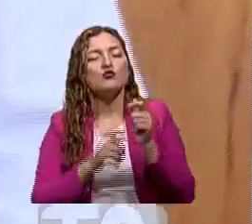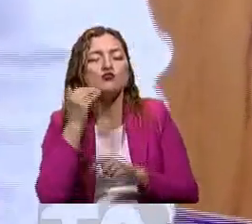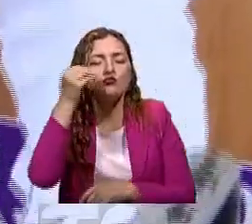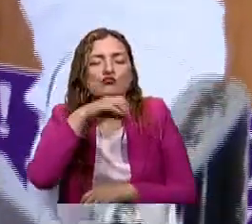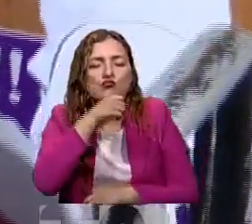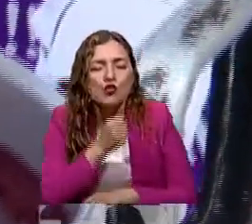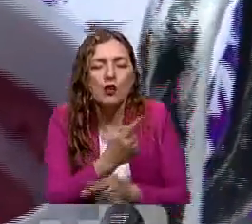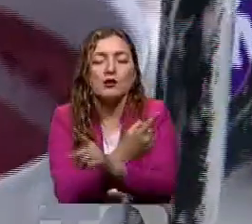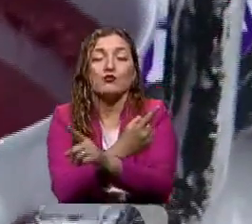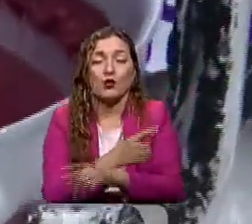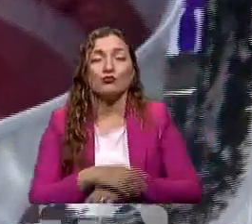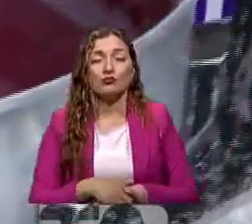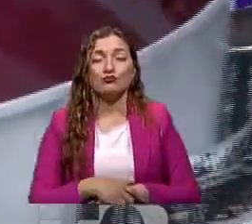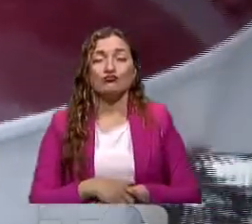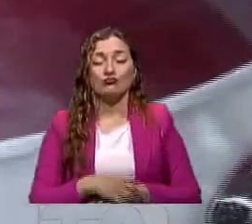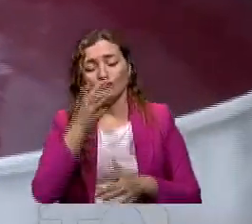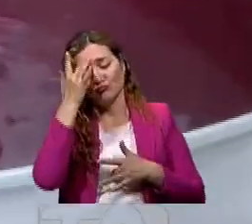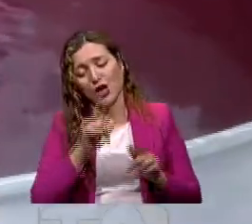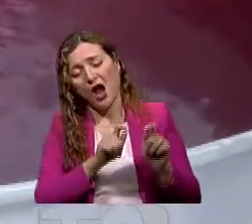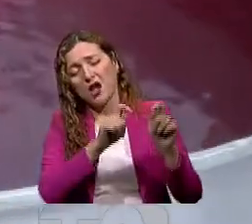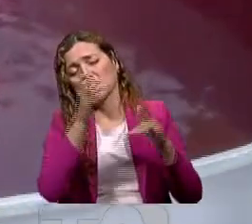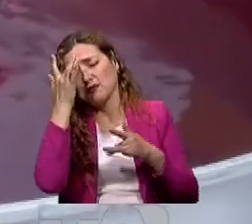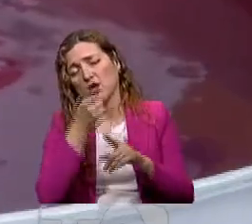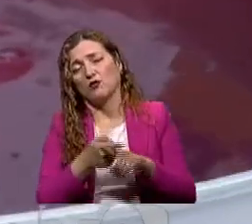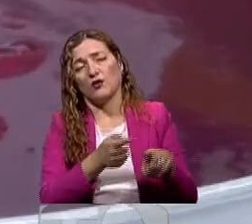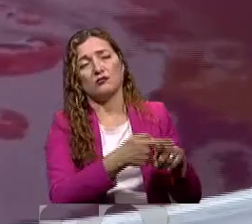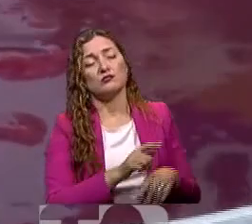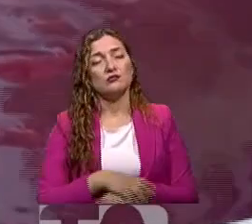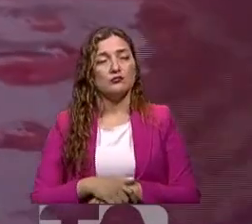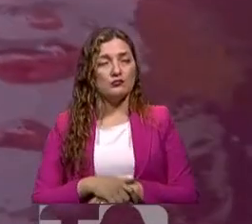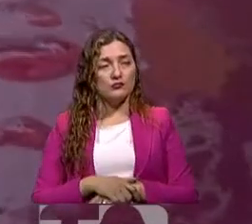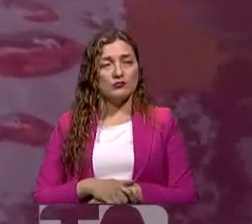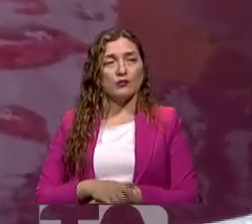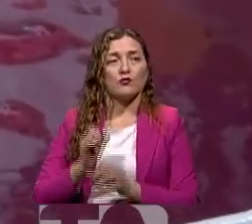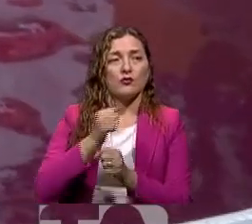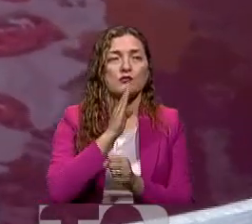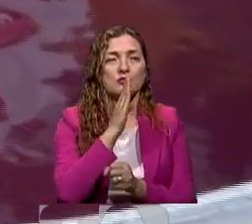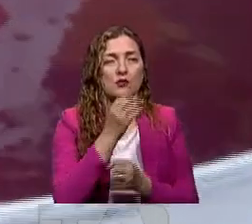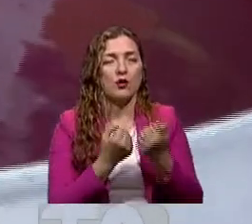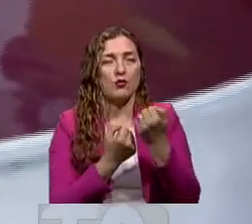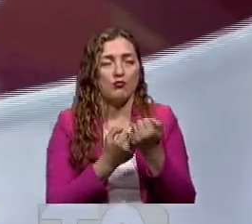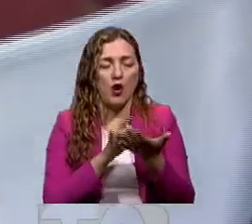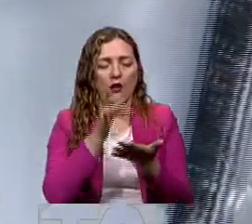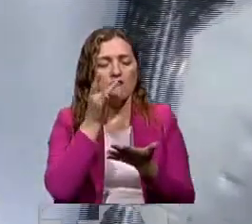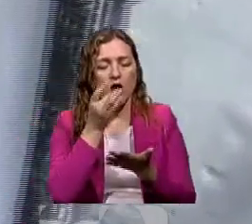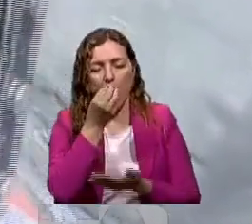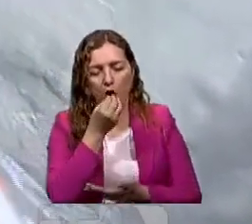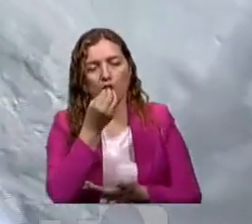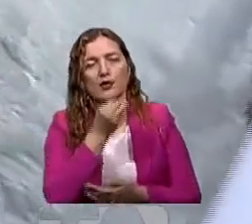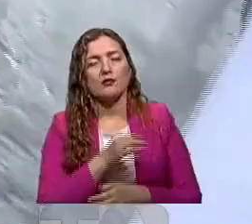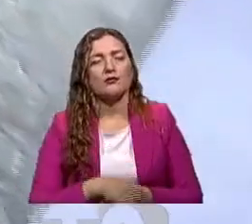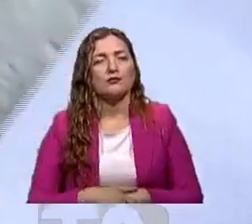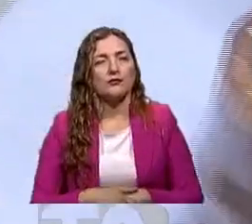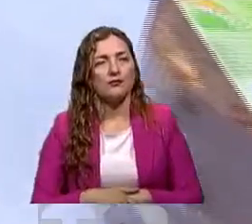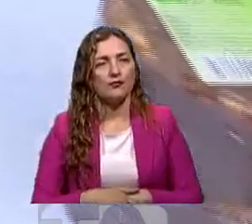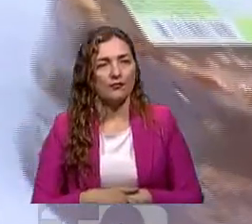que tienen discapacidades, cáncer y algunas otras enfermedades. Y la fundación siempre está apoyándoles con medicinas, con comida, y